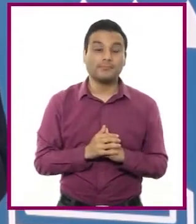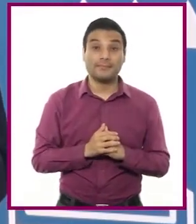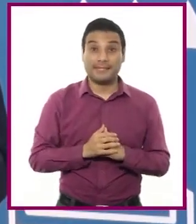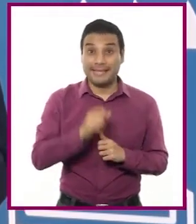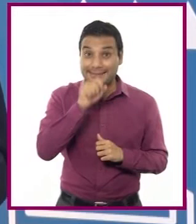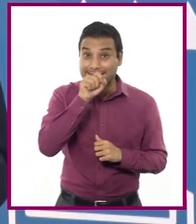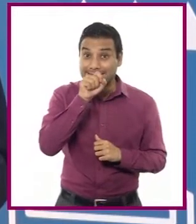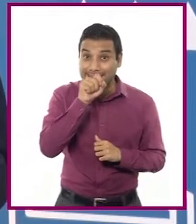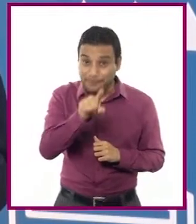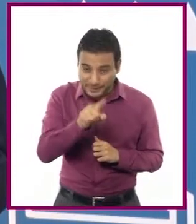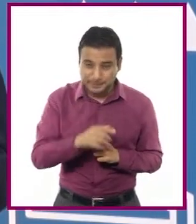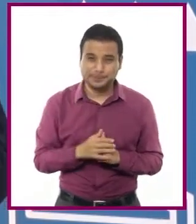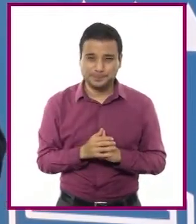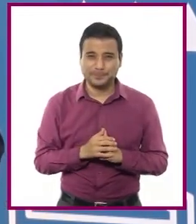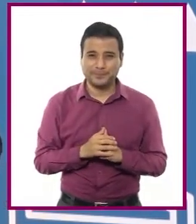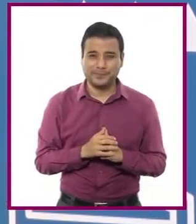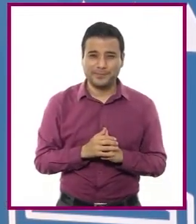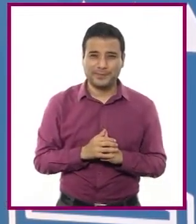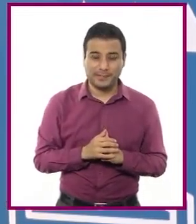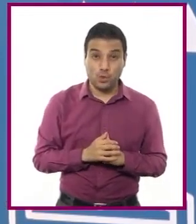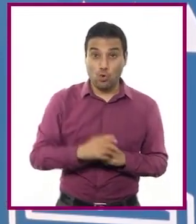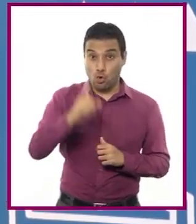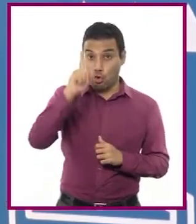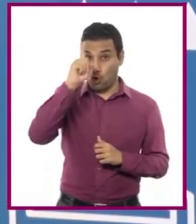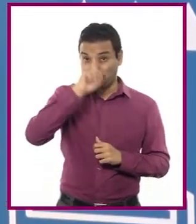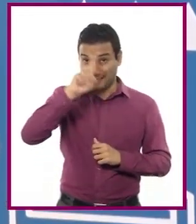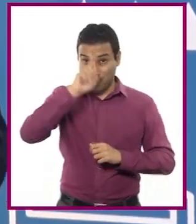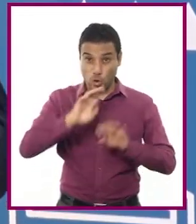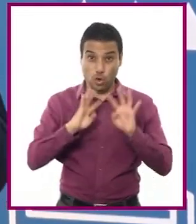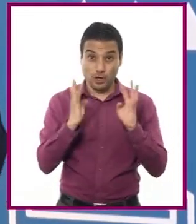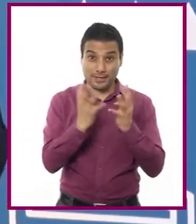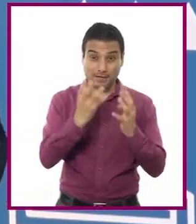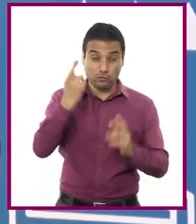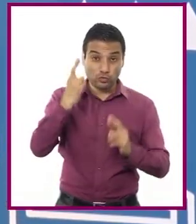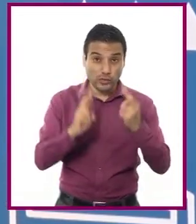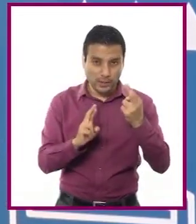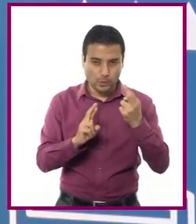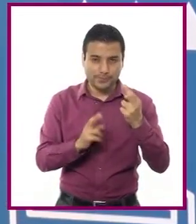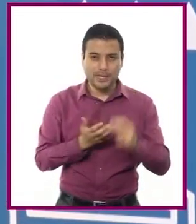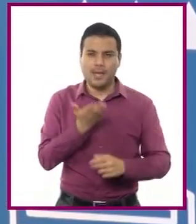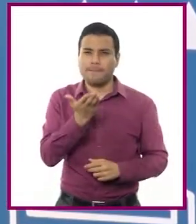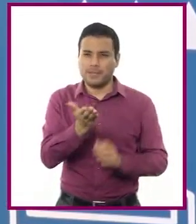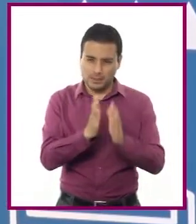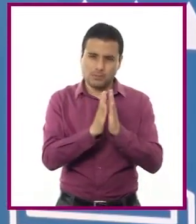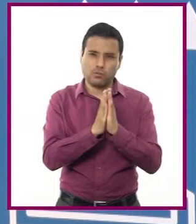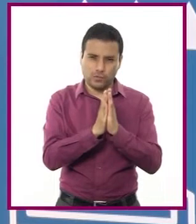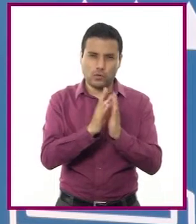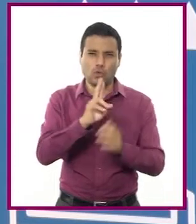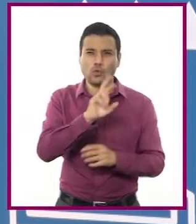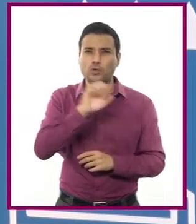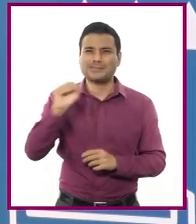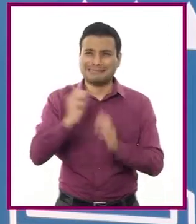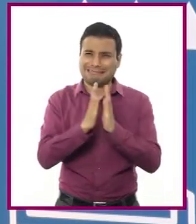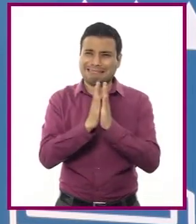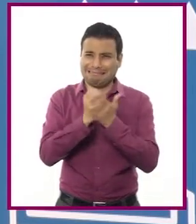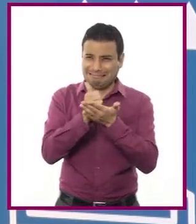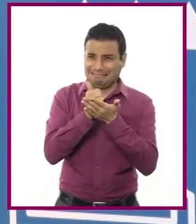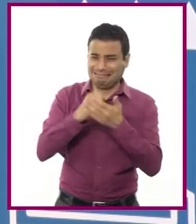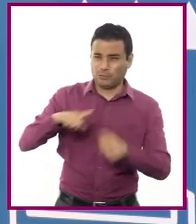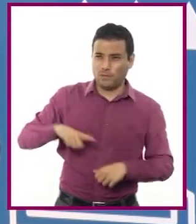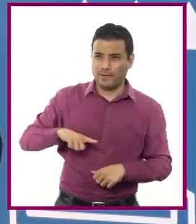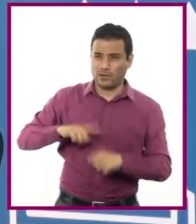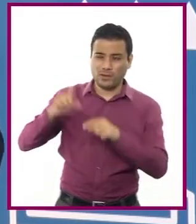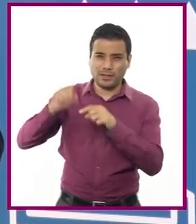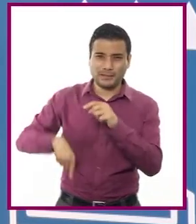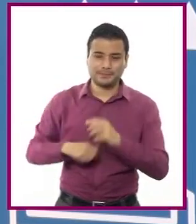extensa represión que llevó a que el Consejo Revolucionario de Afganistán pidiera nuevamente apoyo a la Unión Soviética para derrocarlo.